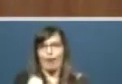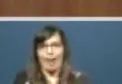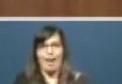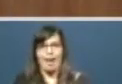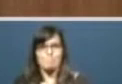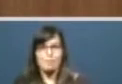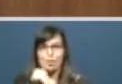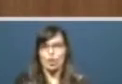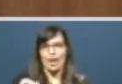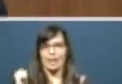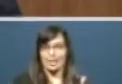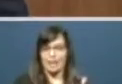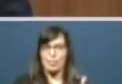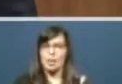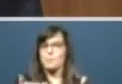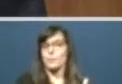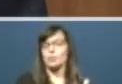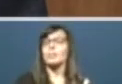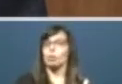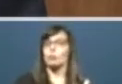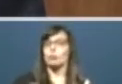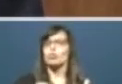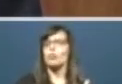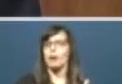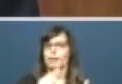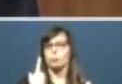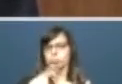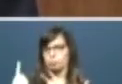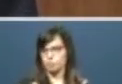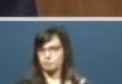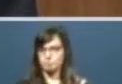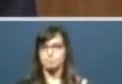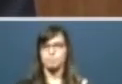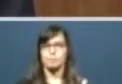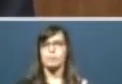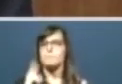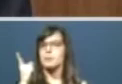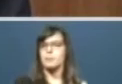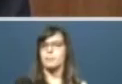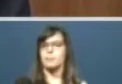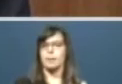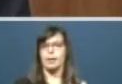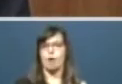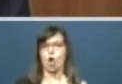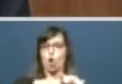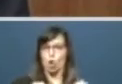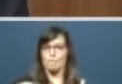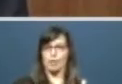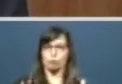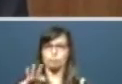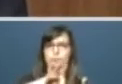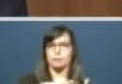y para ello venimos impulsando diferentes actuaciones por un lado la suscripción de convenios con las entidades financieras